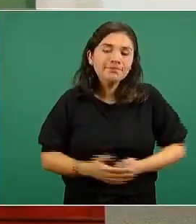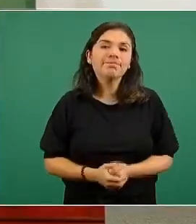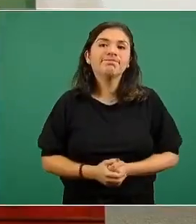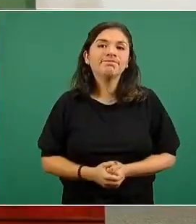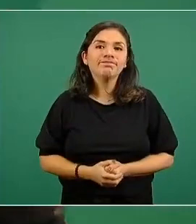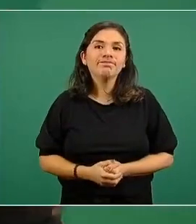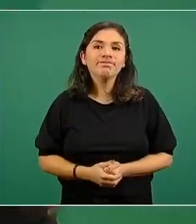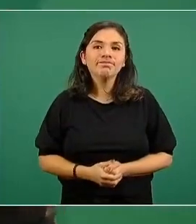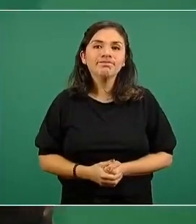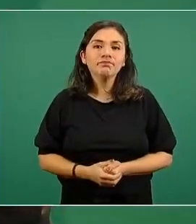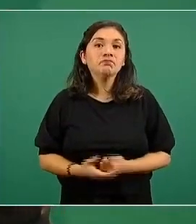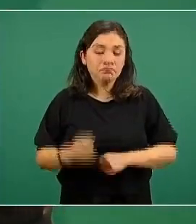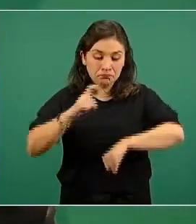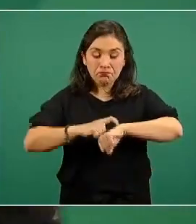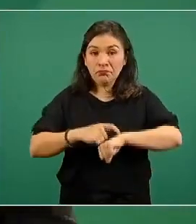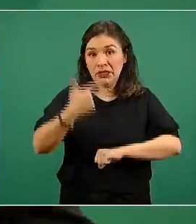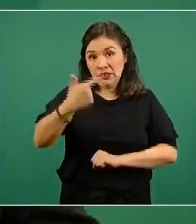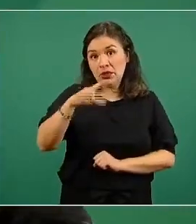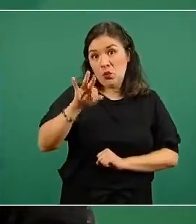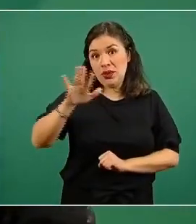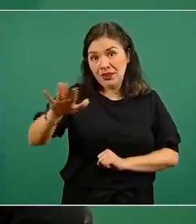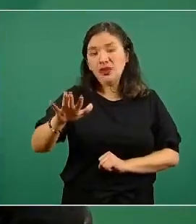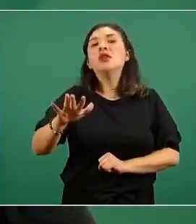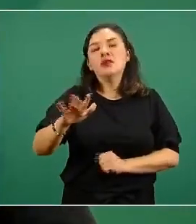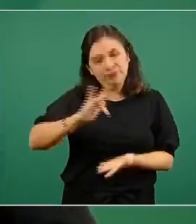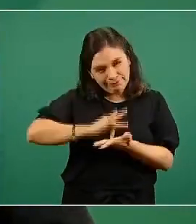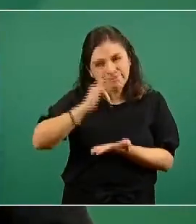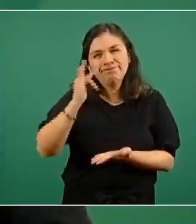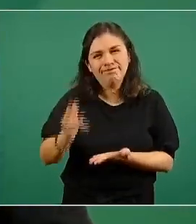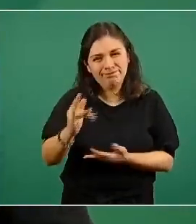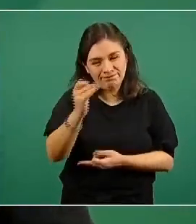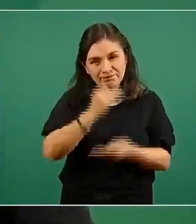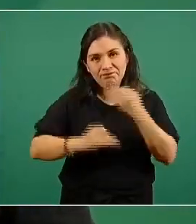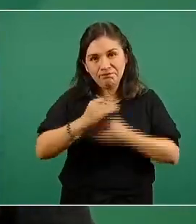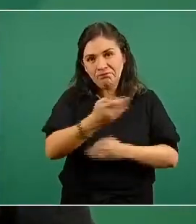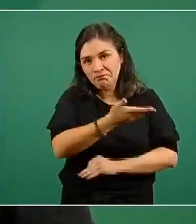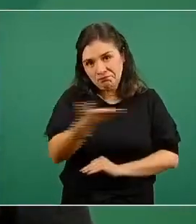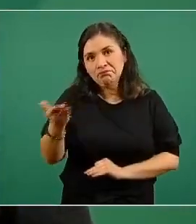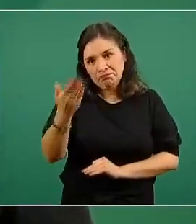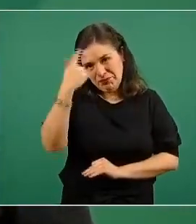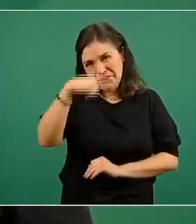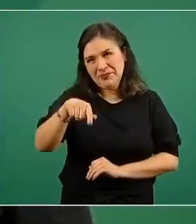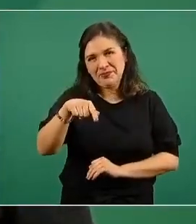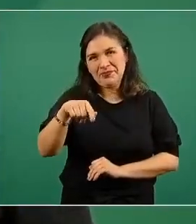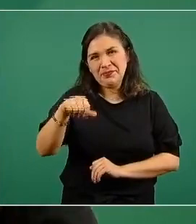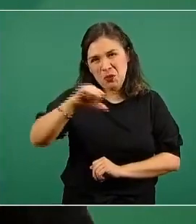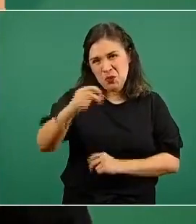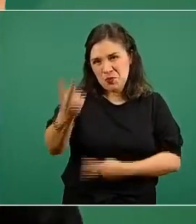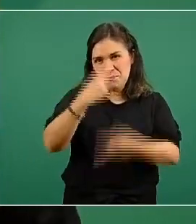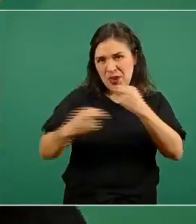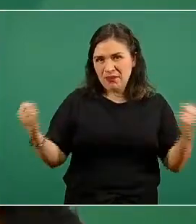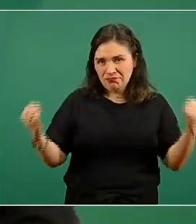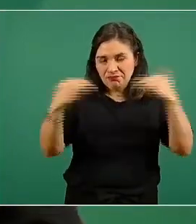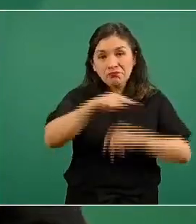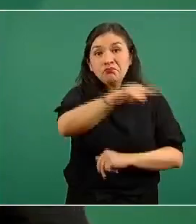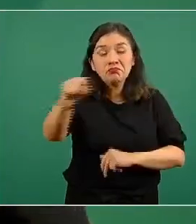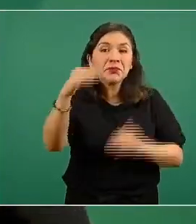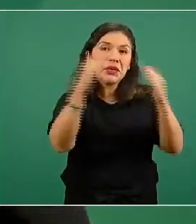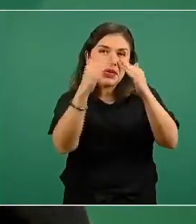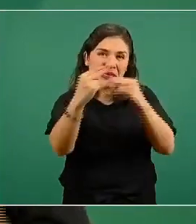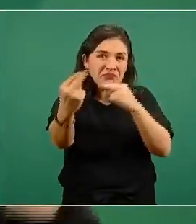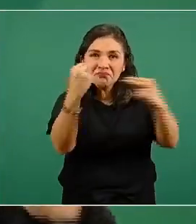Bien, 19:45, muchísimas gracias a ustedes por asistir, a usted en casa